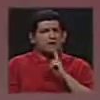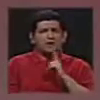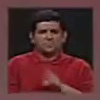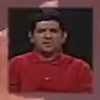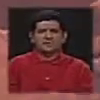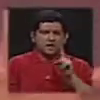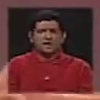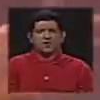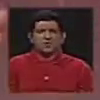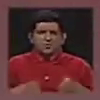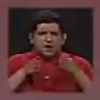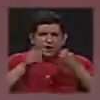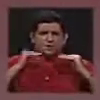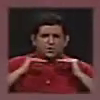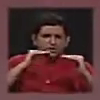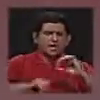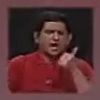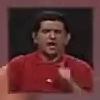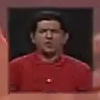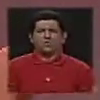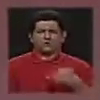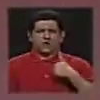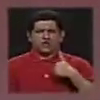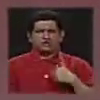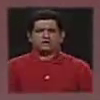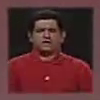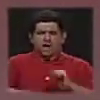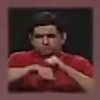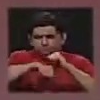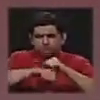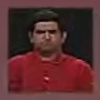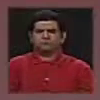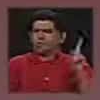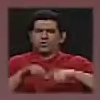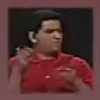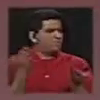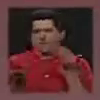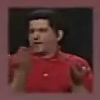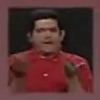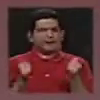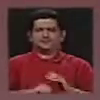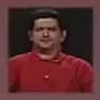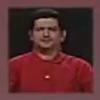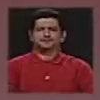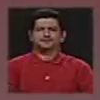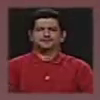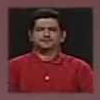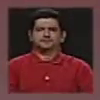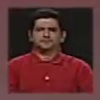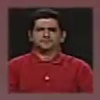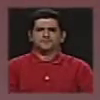era de pavimento y la otra era de asfalto, que no se podían comparar. Entonces, de